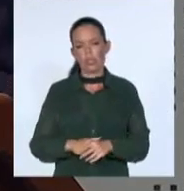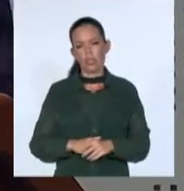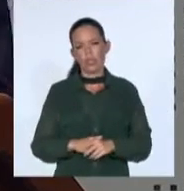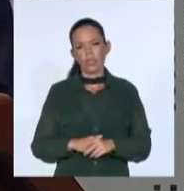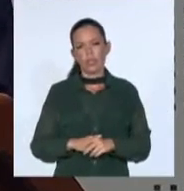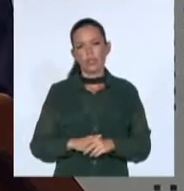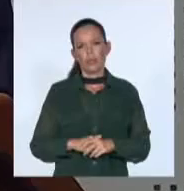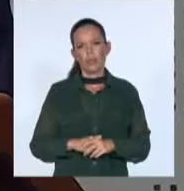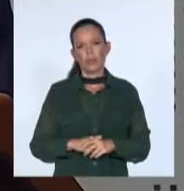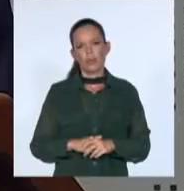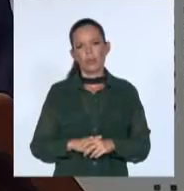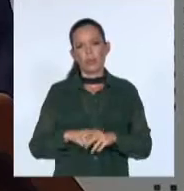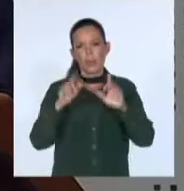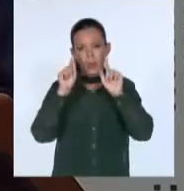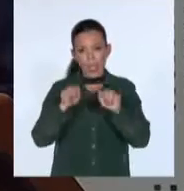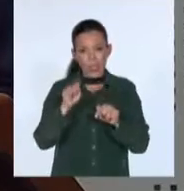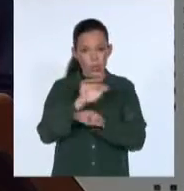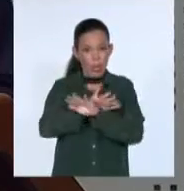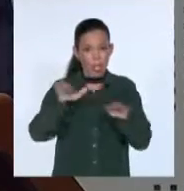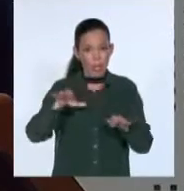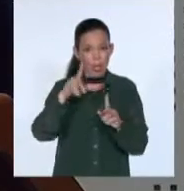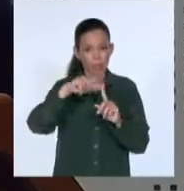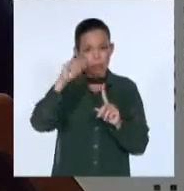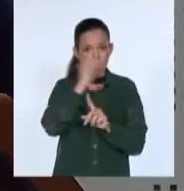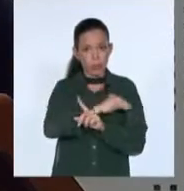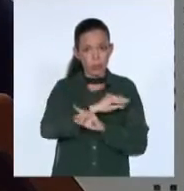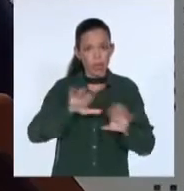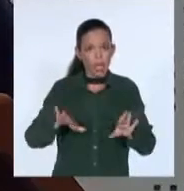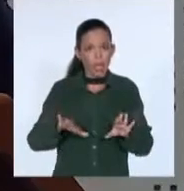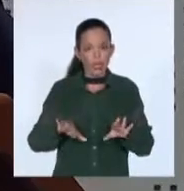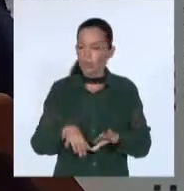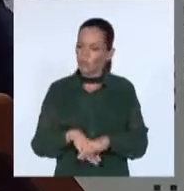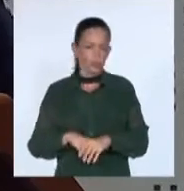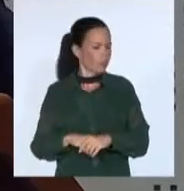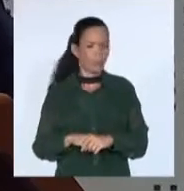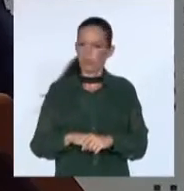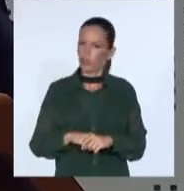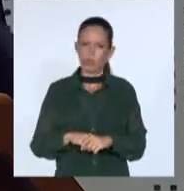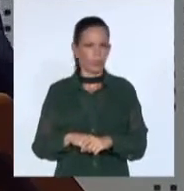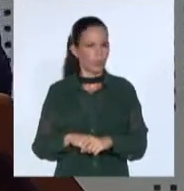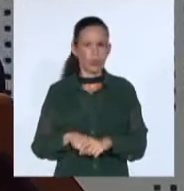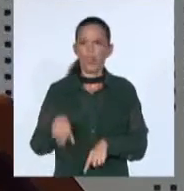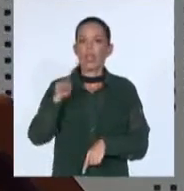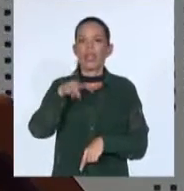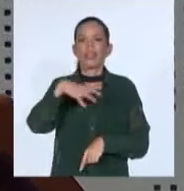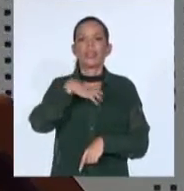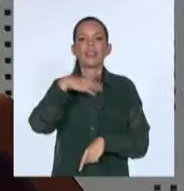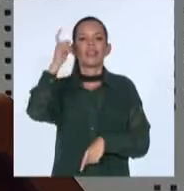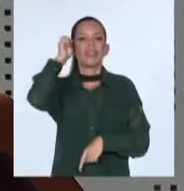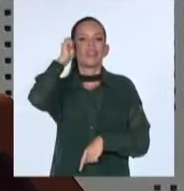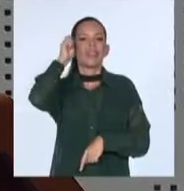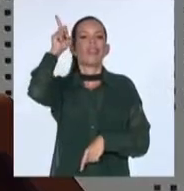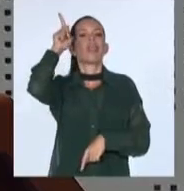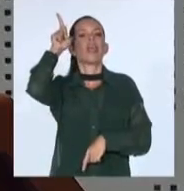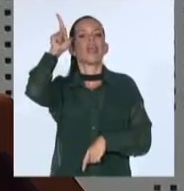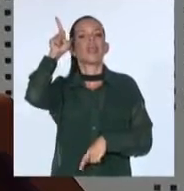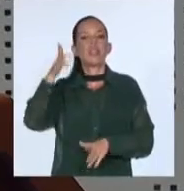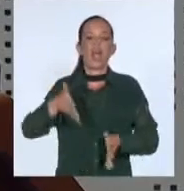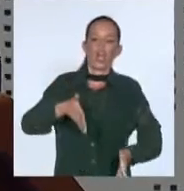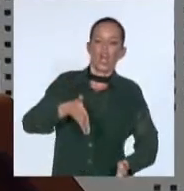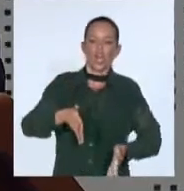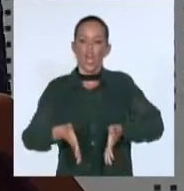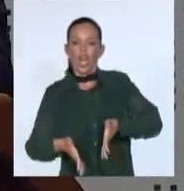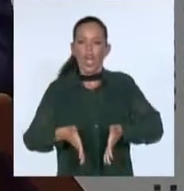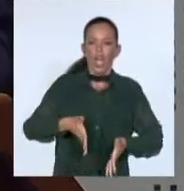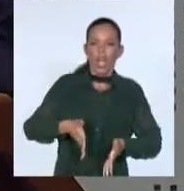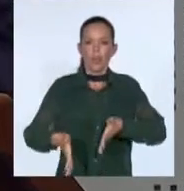Las nuevas tecnologías también desarrollan inteligencia artificial y desarrollan robótica. ¿Y esto saben